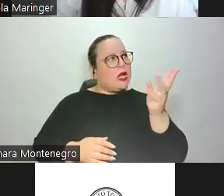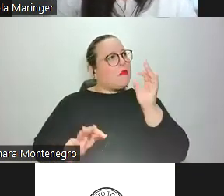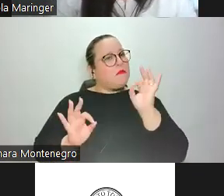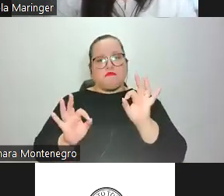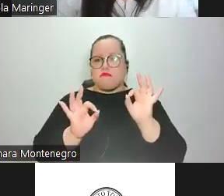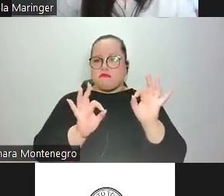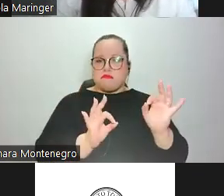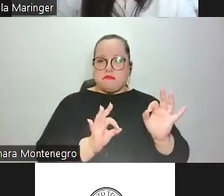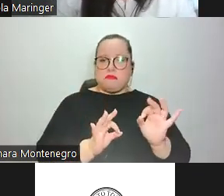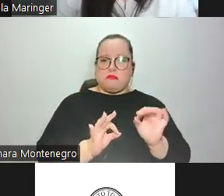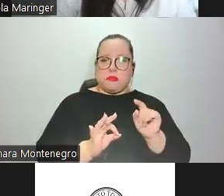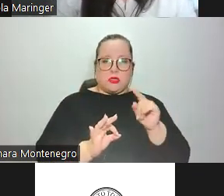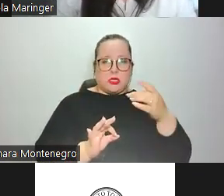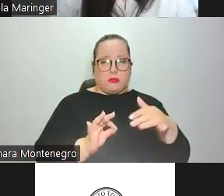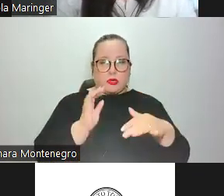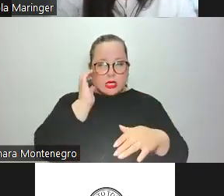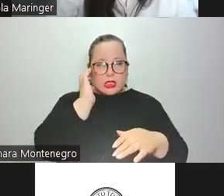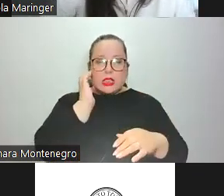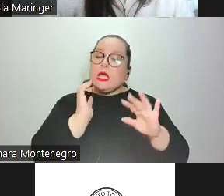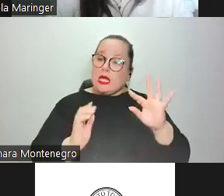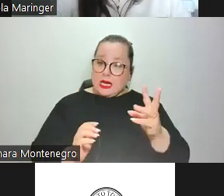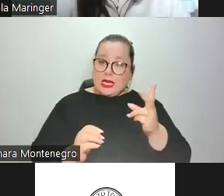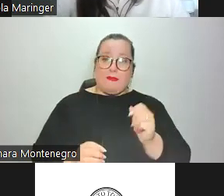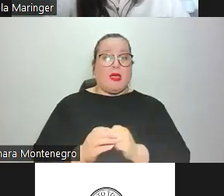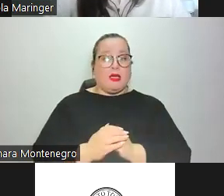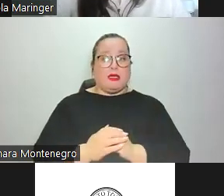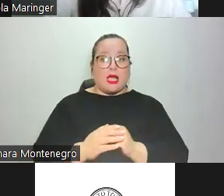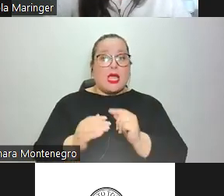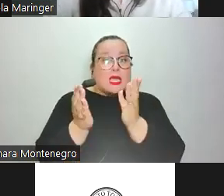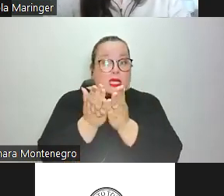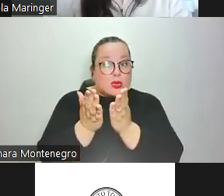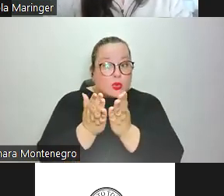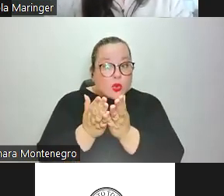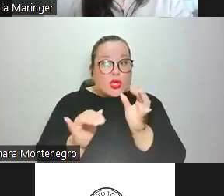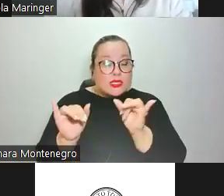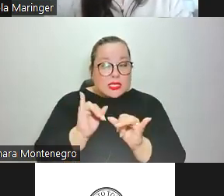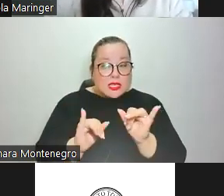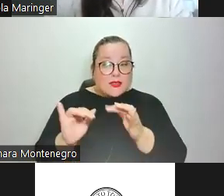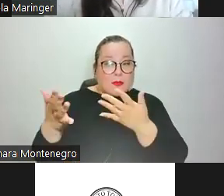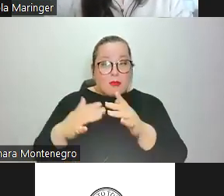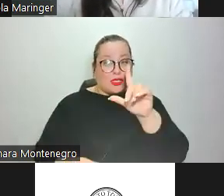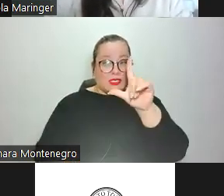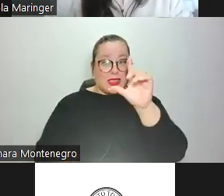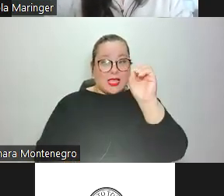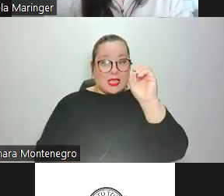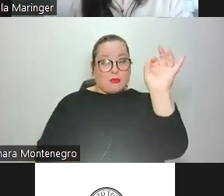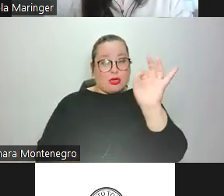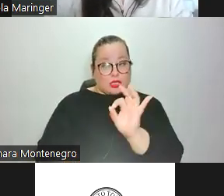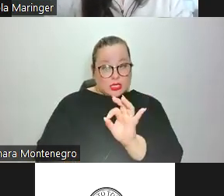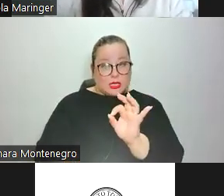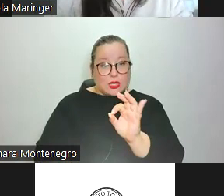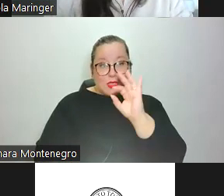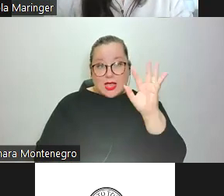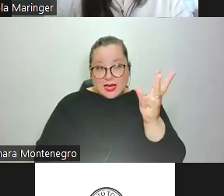quiero destacar aquí algo muy importante en el clima. De acuerdo a estudios, alrededor del 70% del